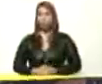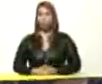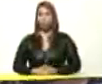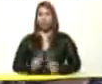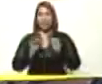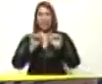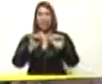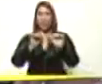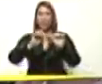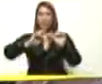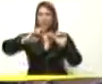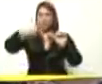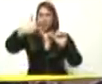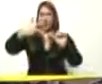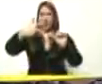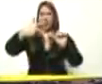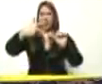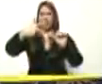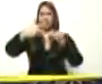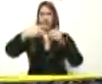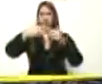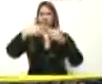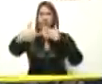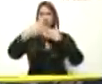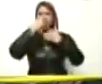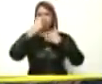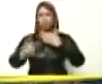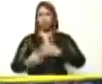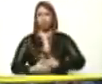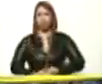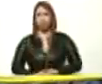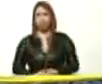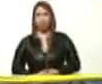quedó tercero, tercero, detrás de la ambulancia, como dicen,